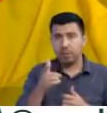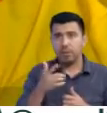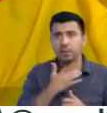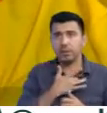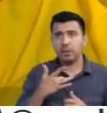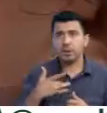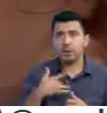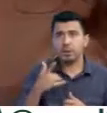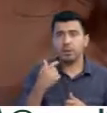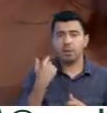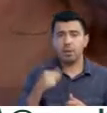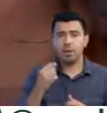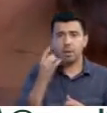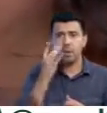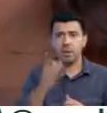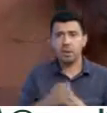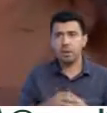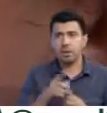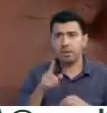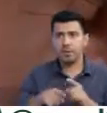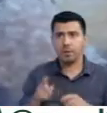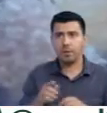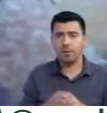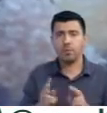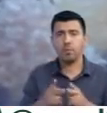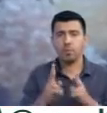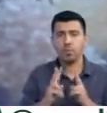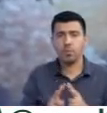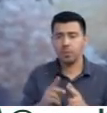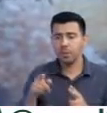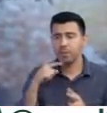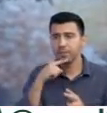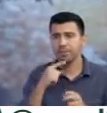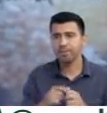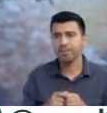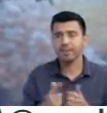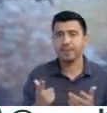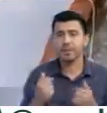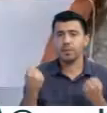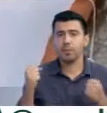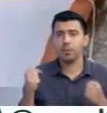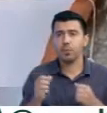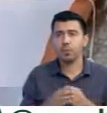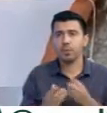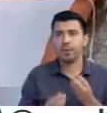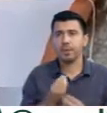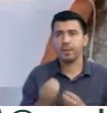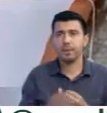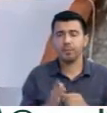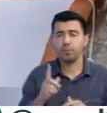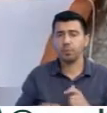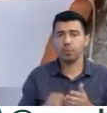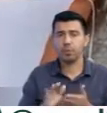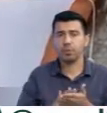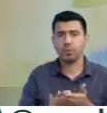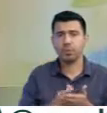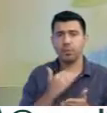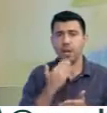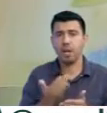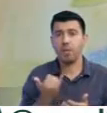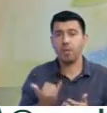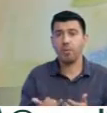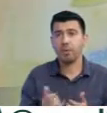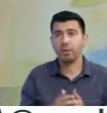y entonces viene un puente, entonces eso es lo que nos preocupa, que si no podemos solucionar hoy algo,